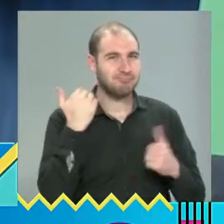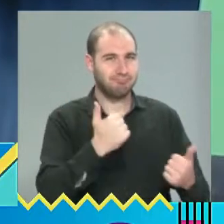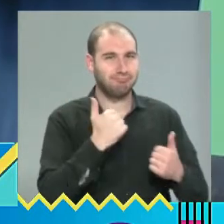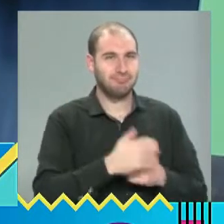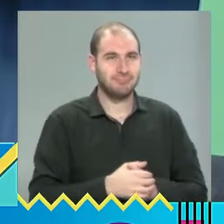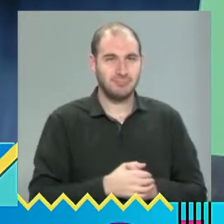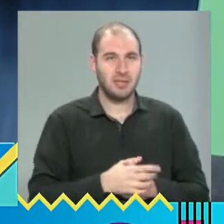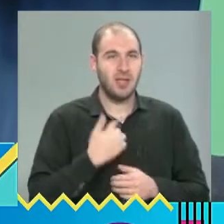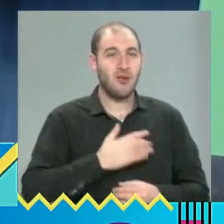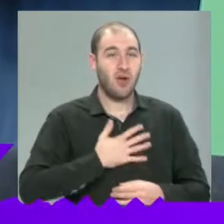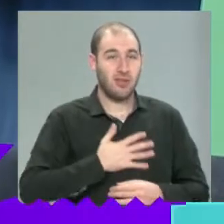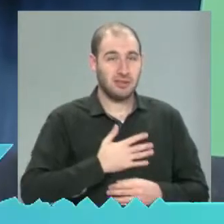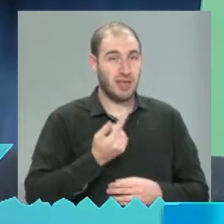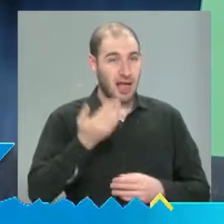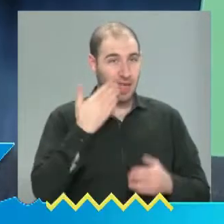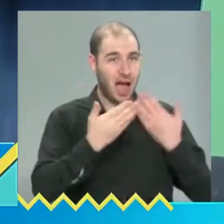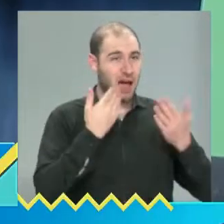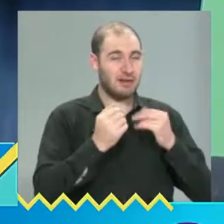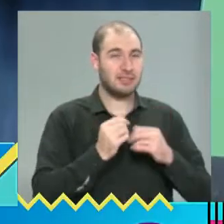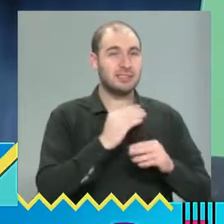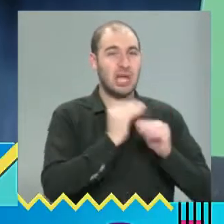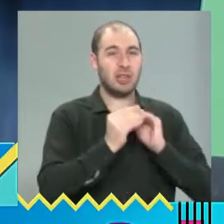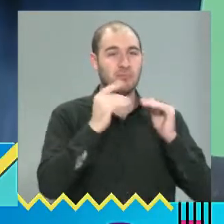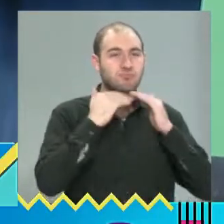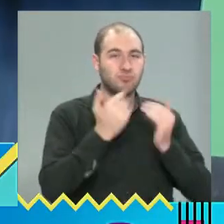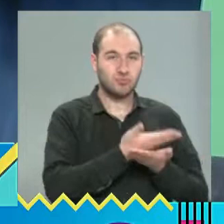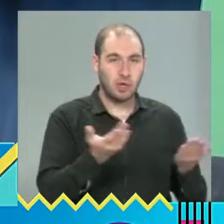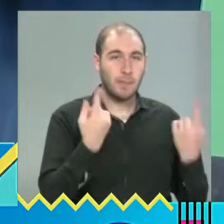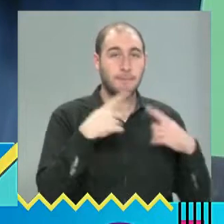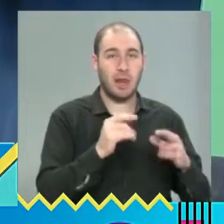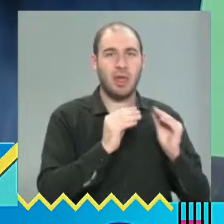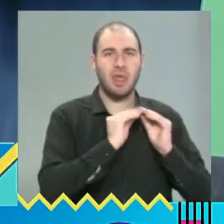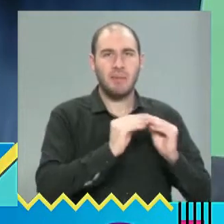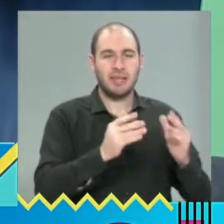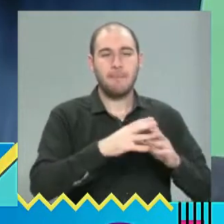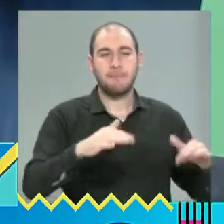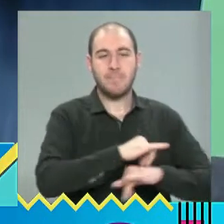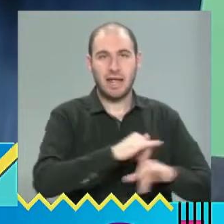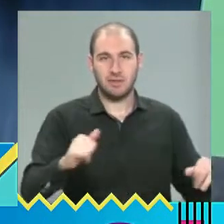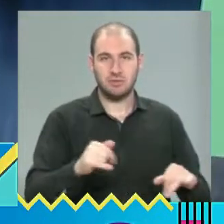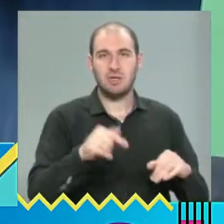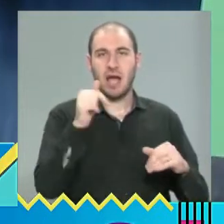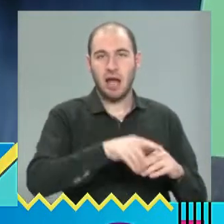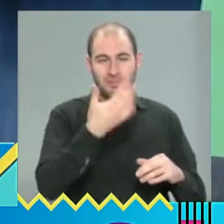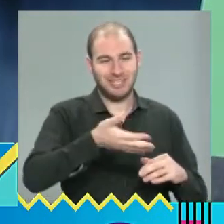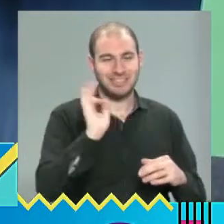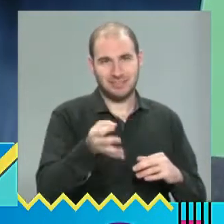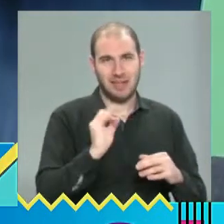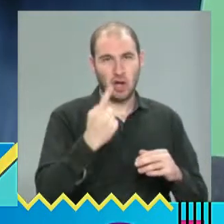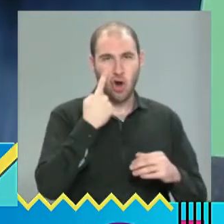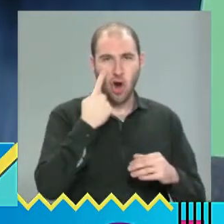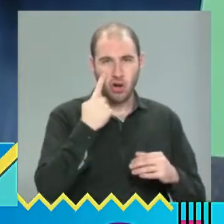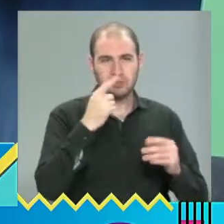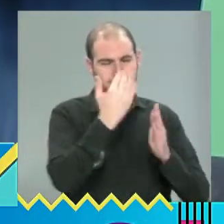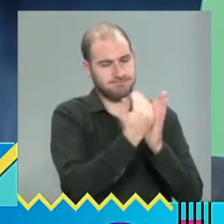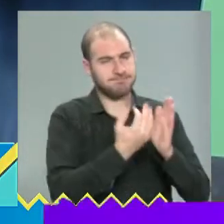Fer, y la verdad que contenta. Recién decías acerca de saludar también a la audiencia, pero del tratamiento mediático, y por eso hoy estamos con los especialistas para conocer